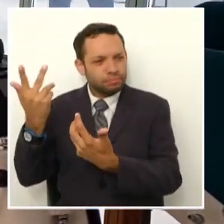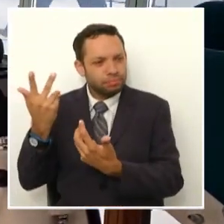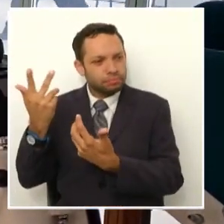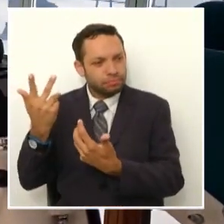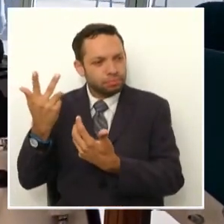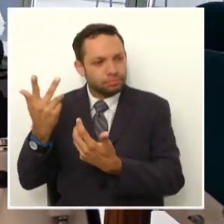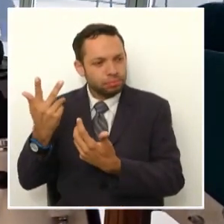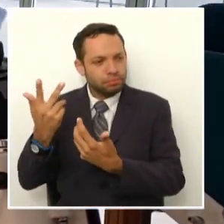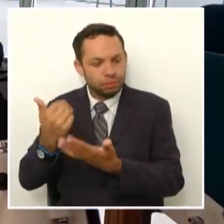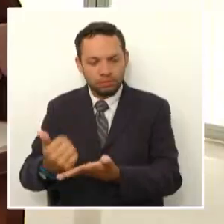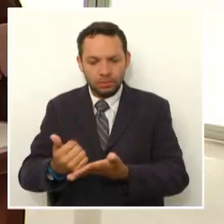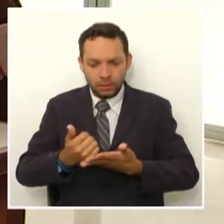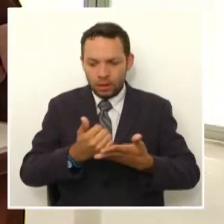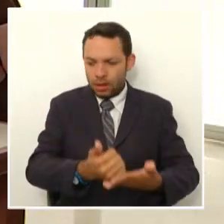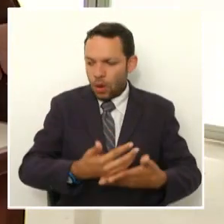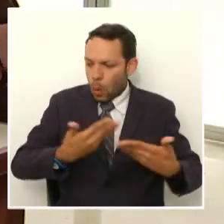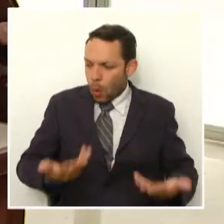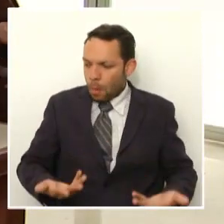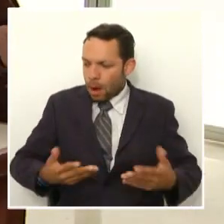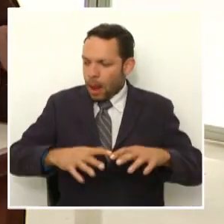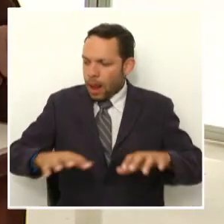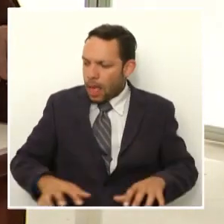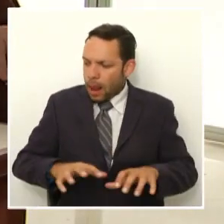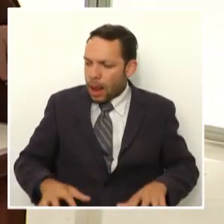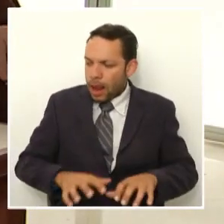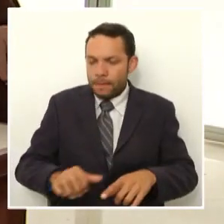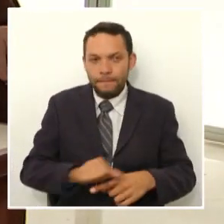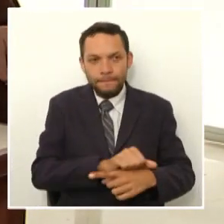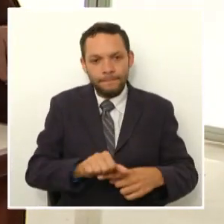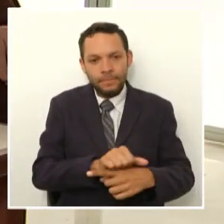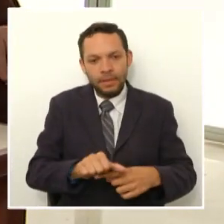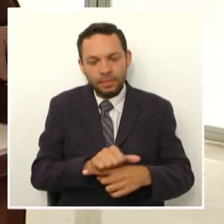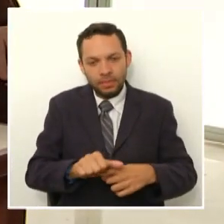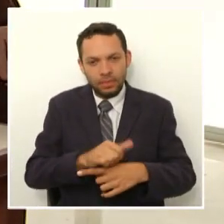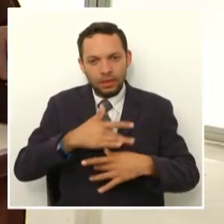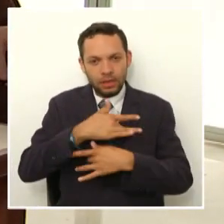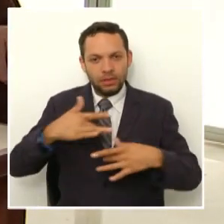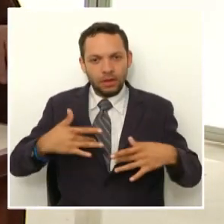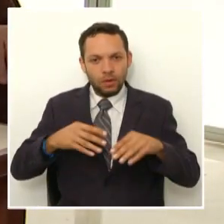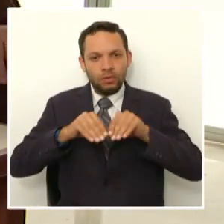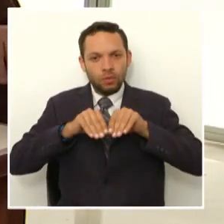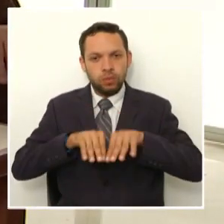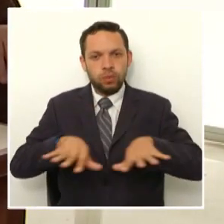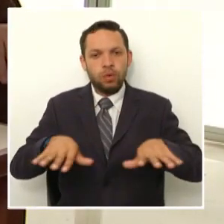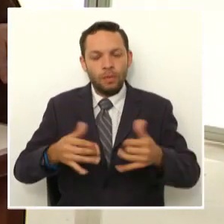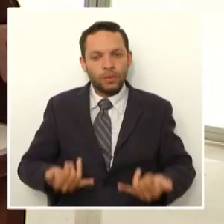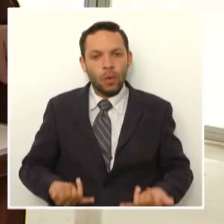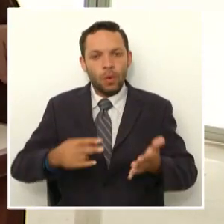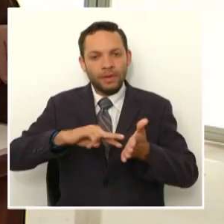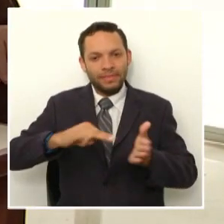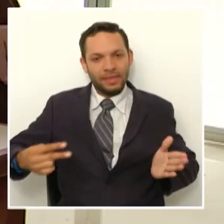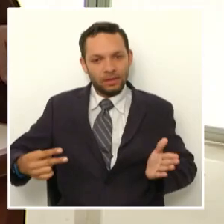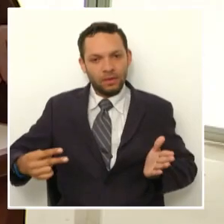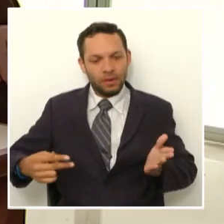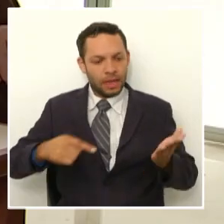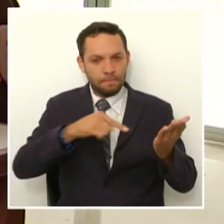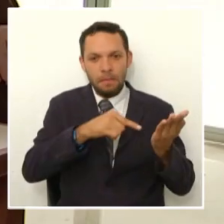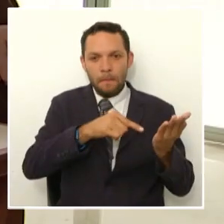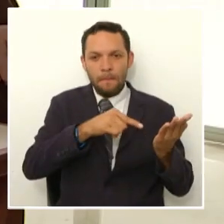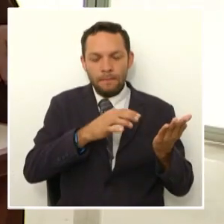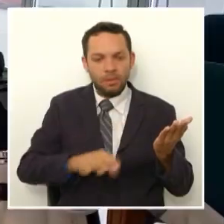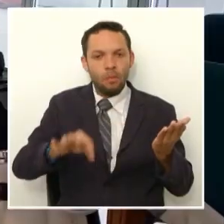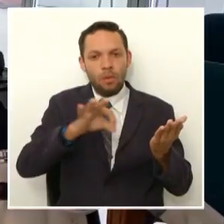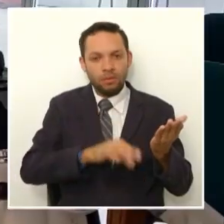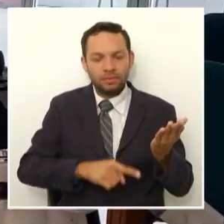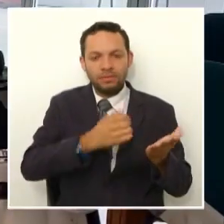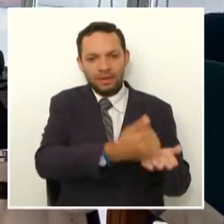ese trasegar que tuvo en su práctica médica y ahora tener tanta tecnología. Pero sin esto tampoco